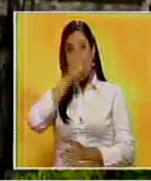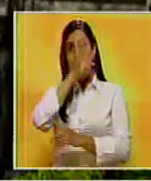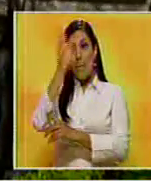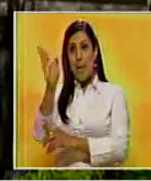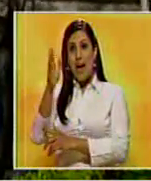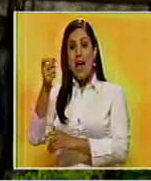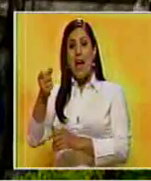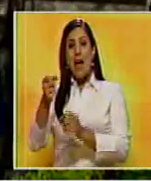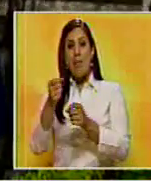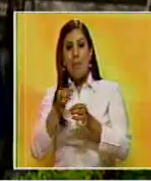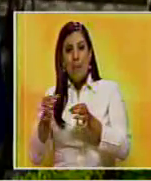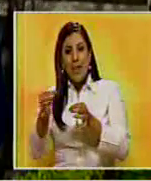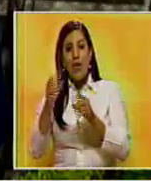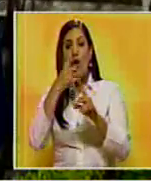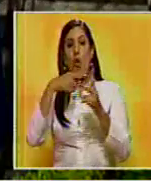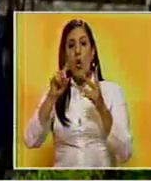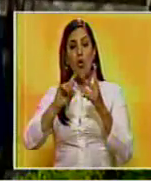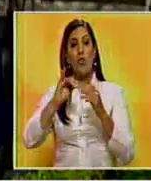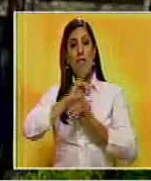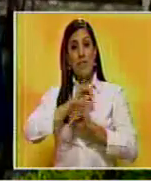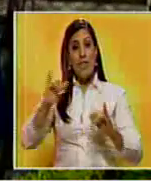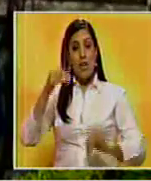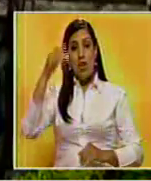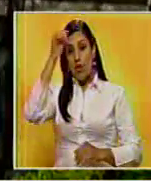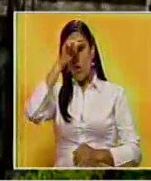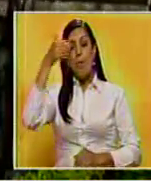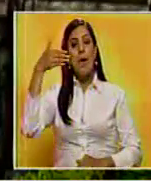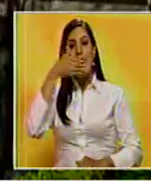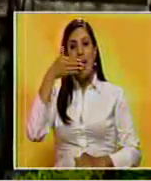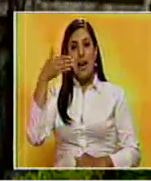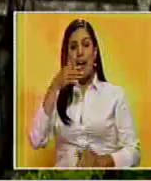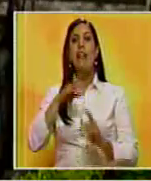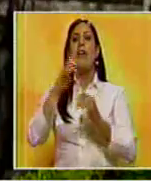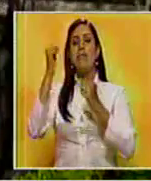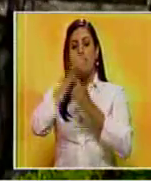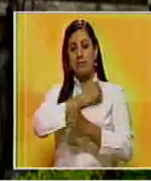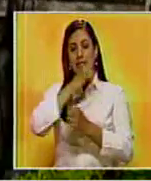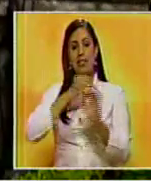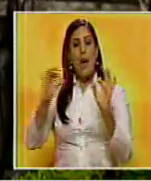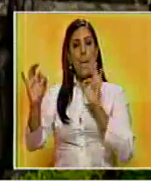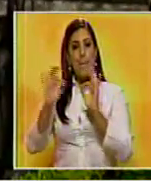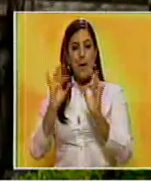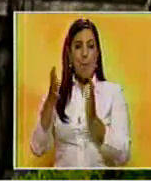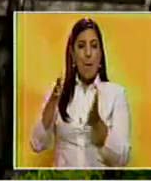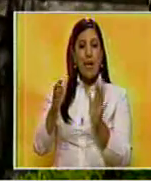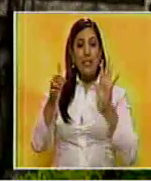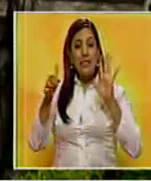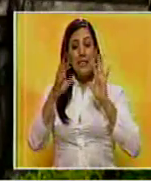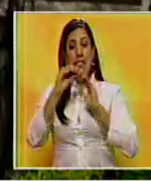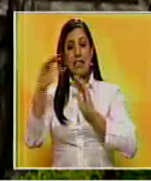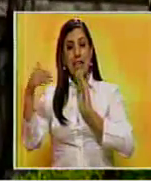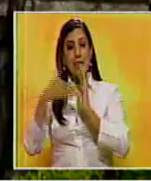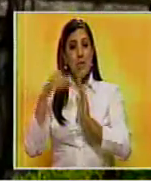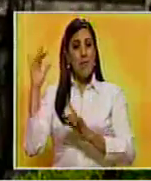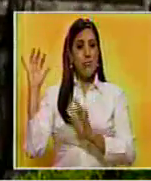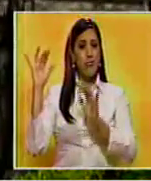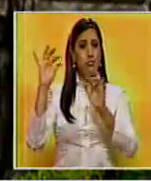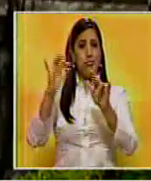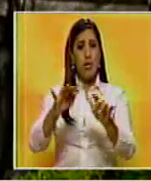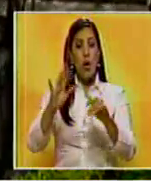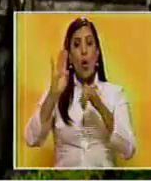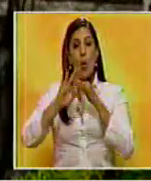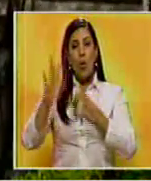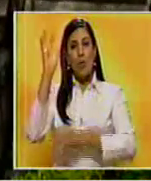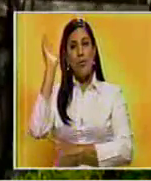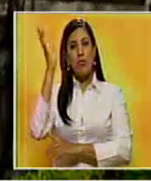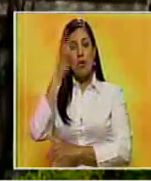Medellín y finalmente el domingo estará en Cartagena, donde vuelve a oficiar una misa. También se calcula por lo menos 600.000 personas en ese